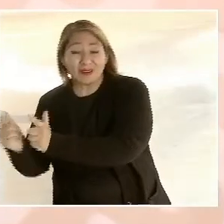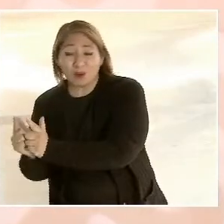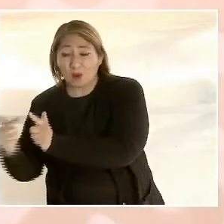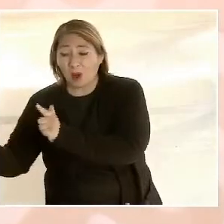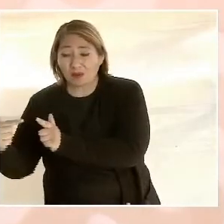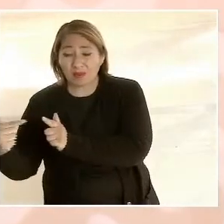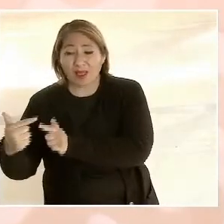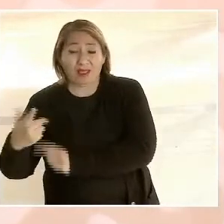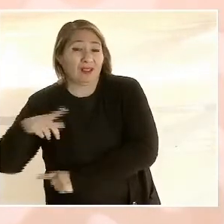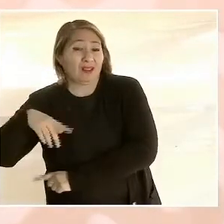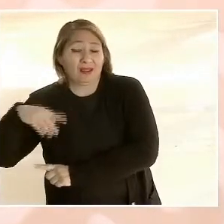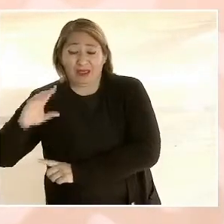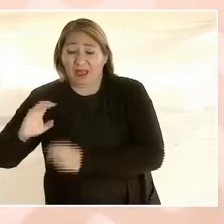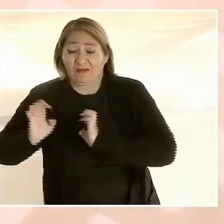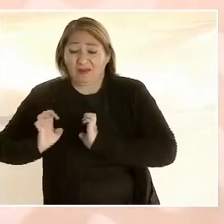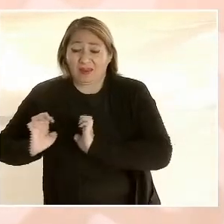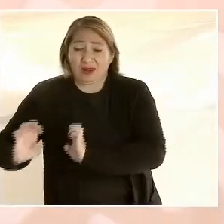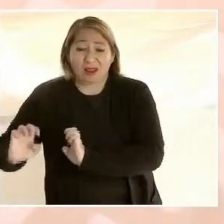de privilegiados